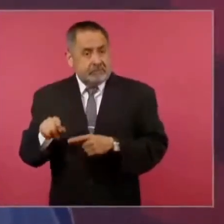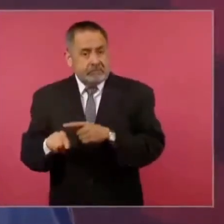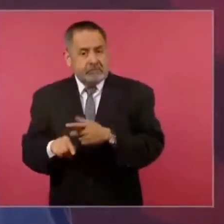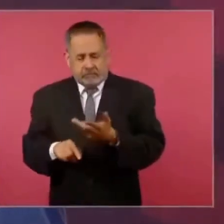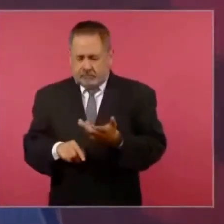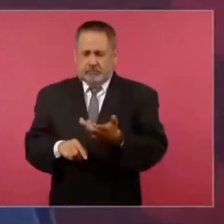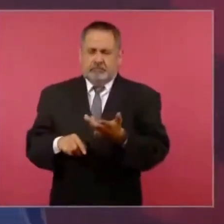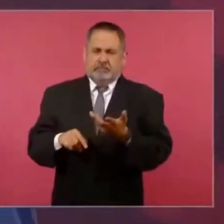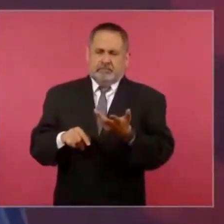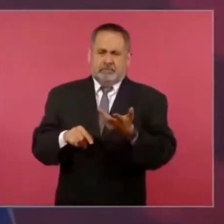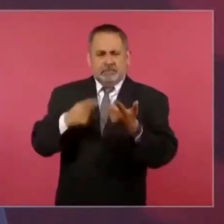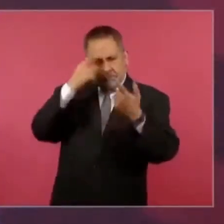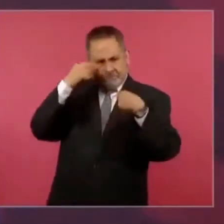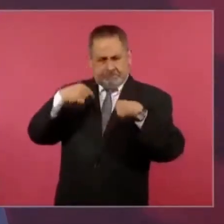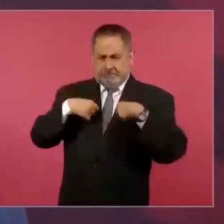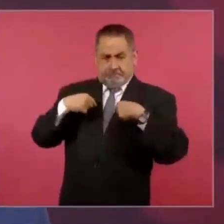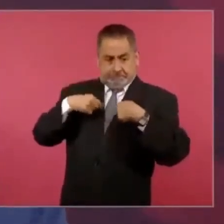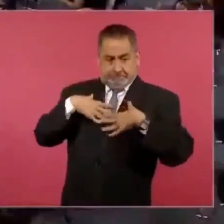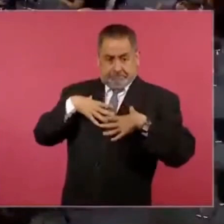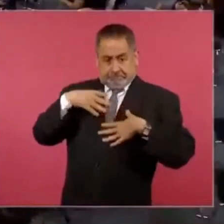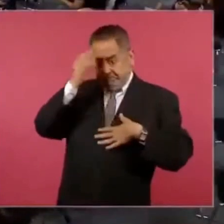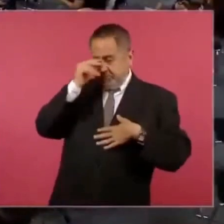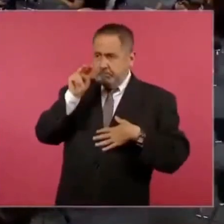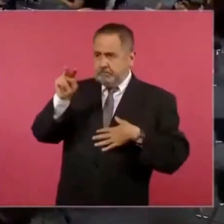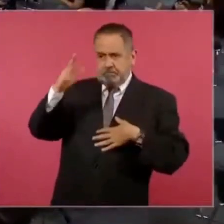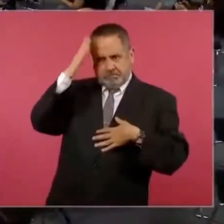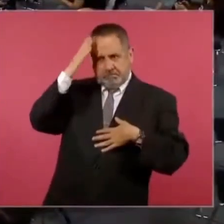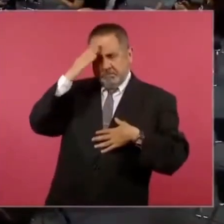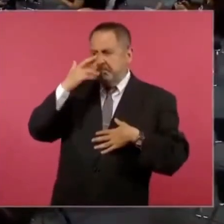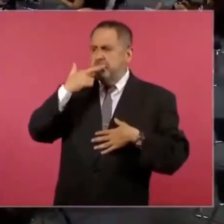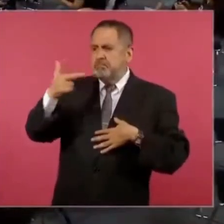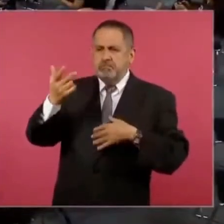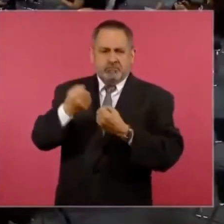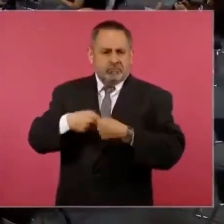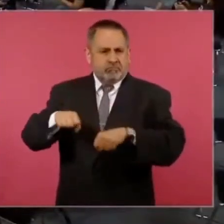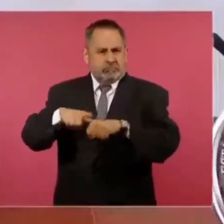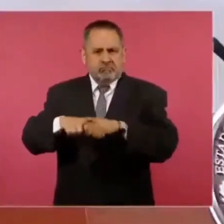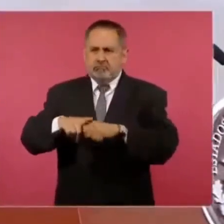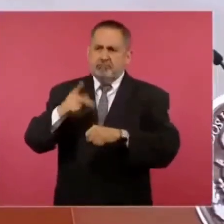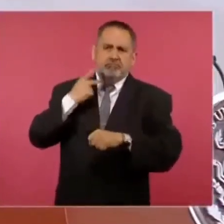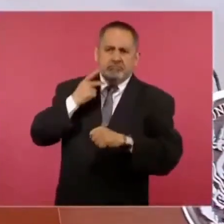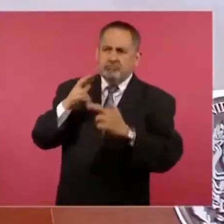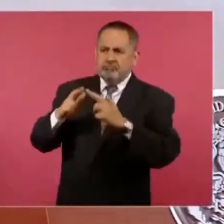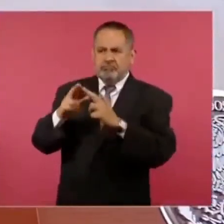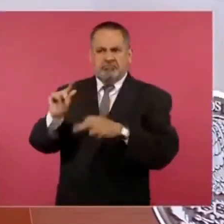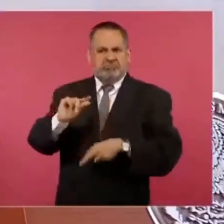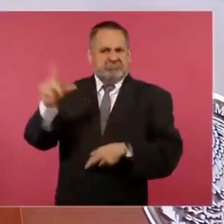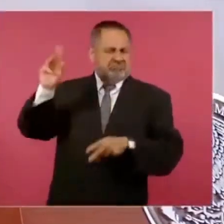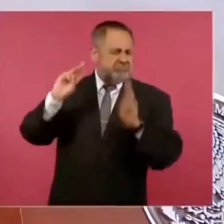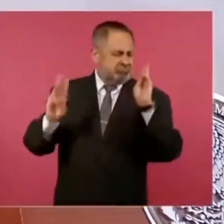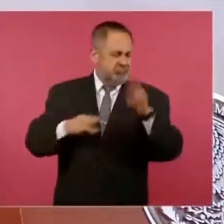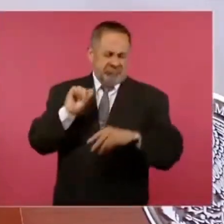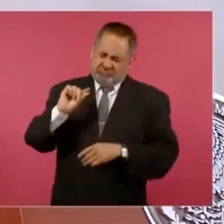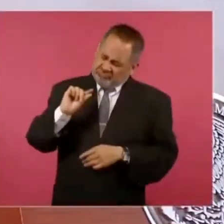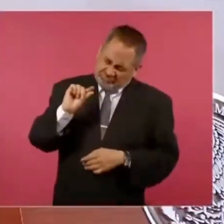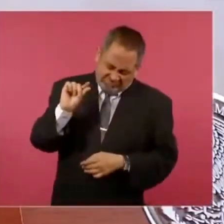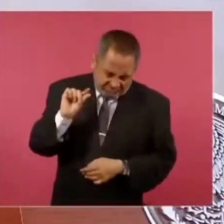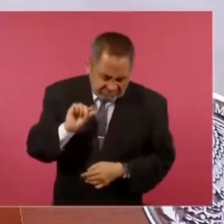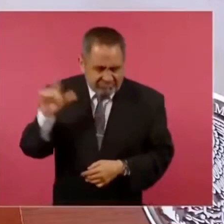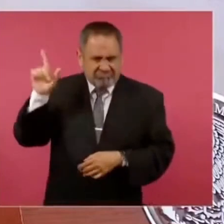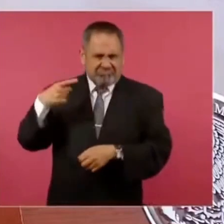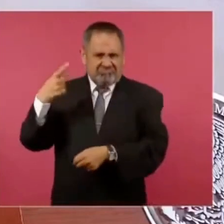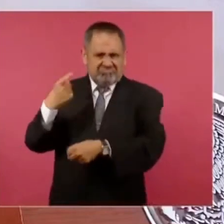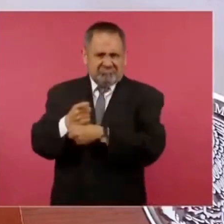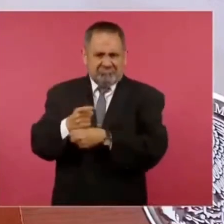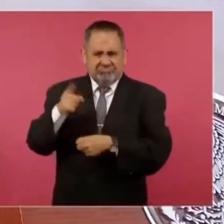que para mí es el dirigente social, político, religioso más importante del mundo, el